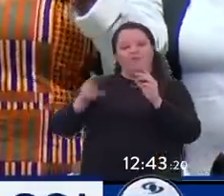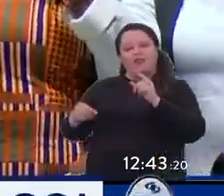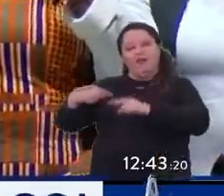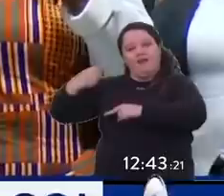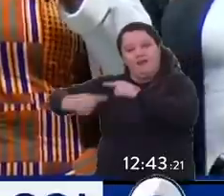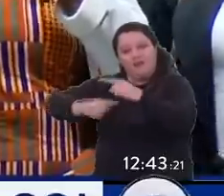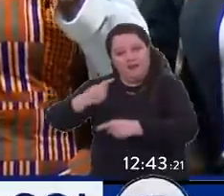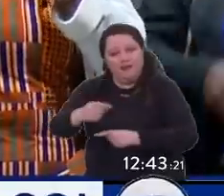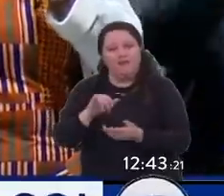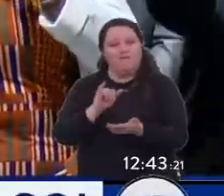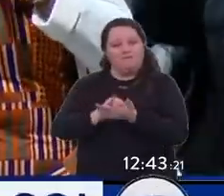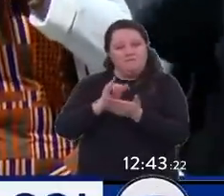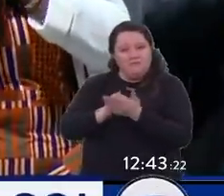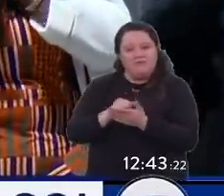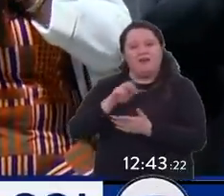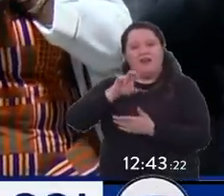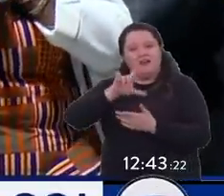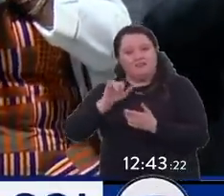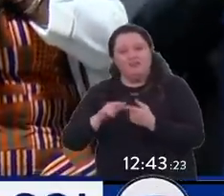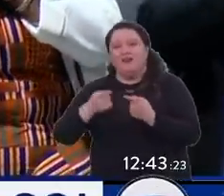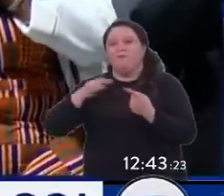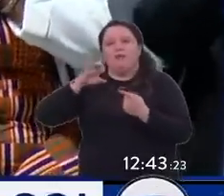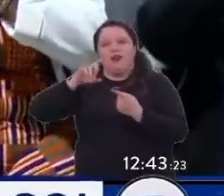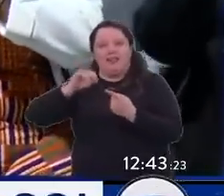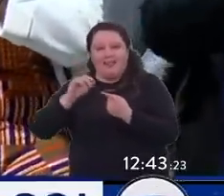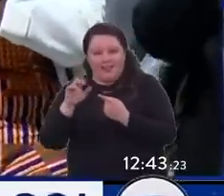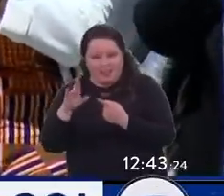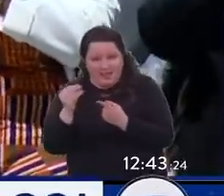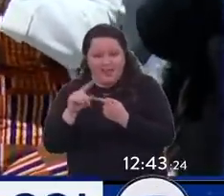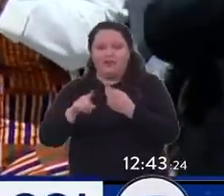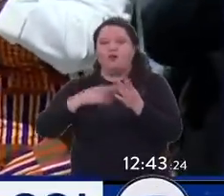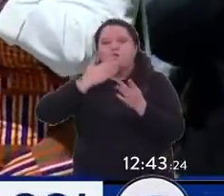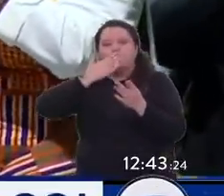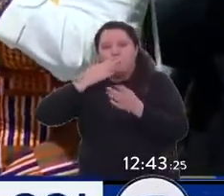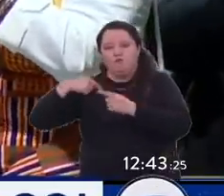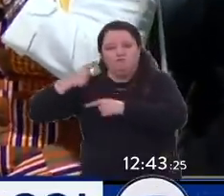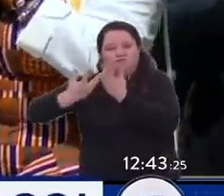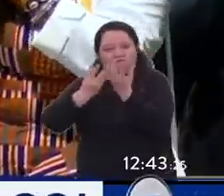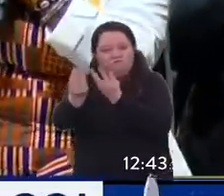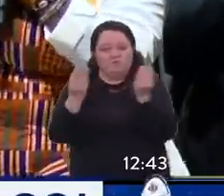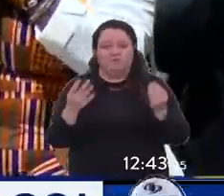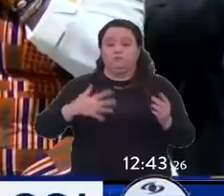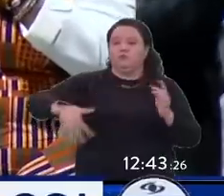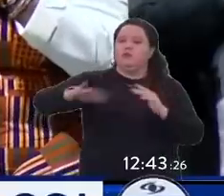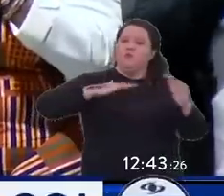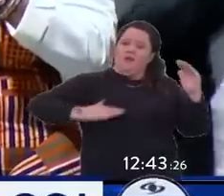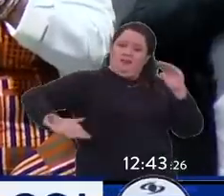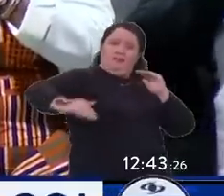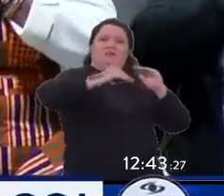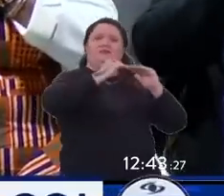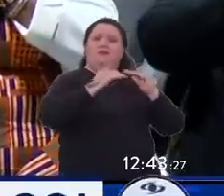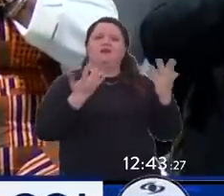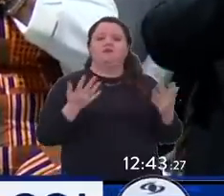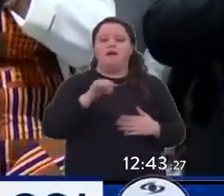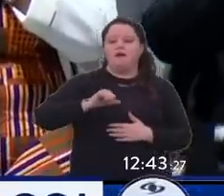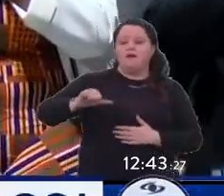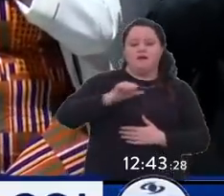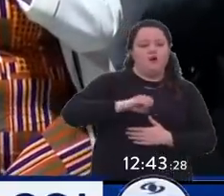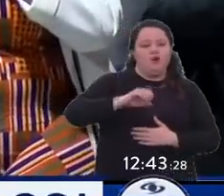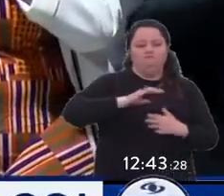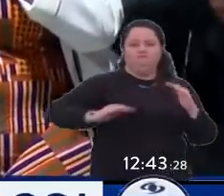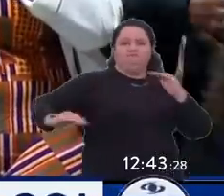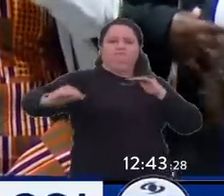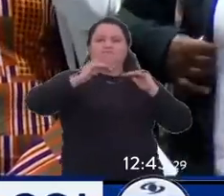afrodescendiente, raizal, palenquera, indígena, generar condiciones de igualdad para las mujeres,